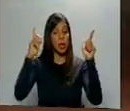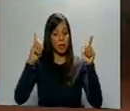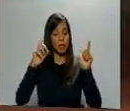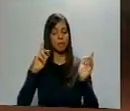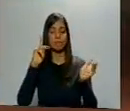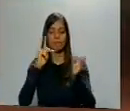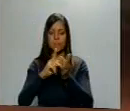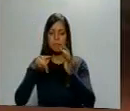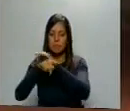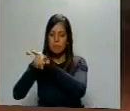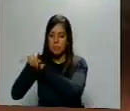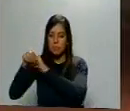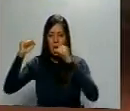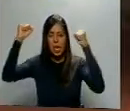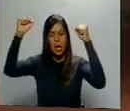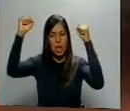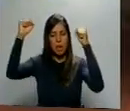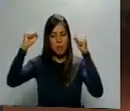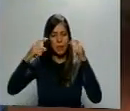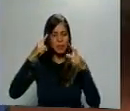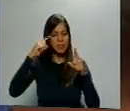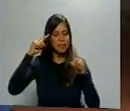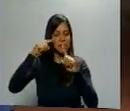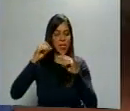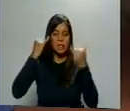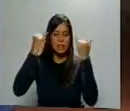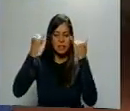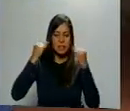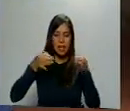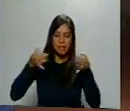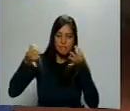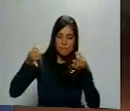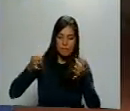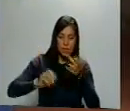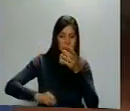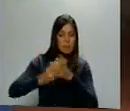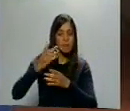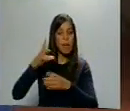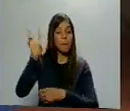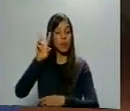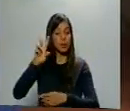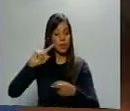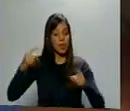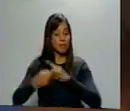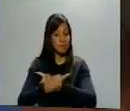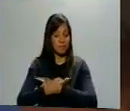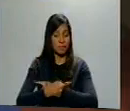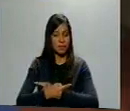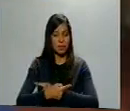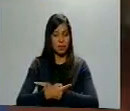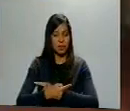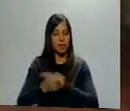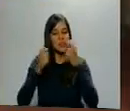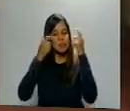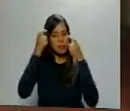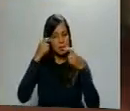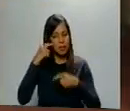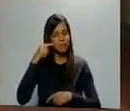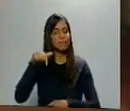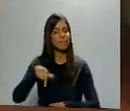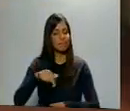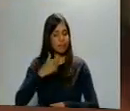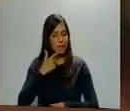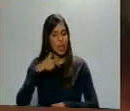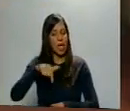promoviendo el proceso constituyente para refundar la República, ya se avizoraba que aquí venía